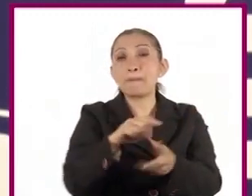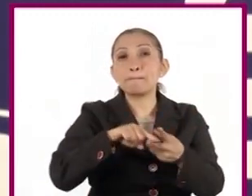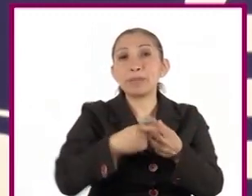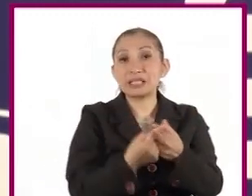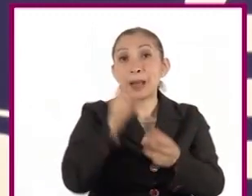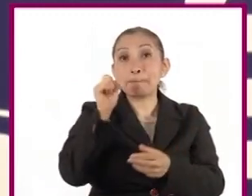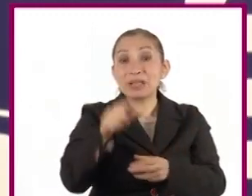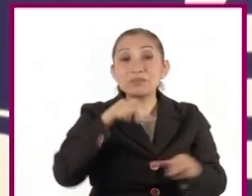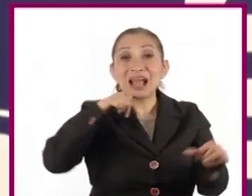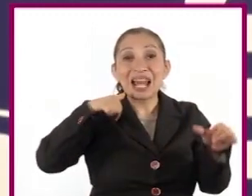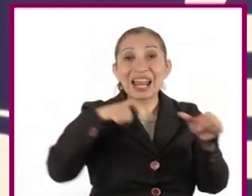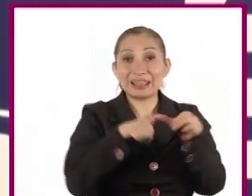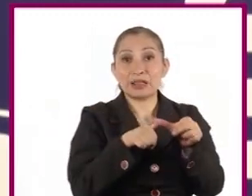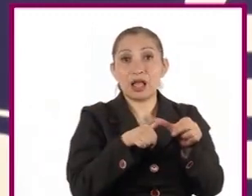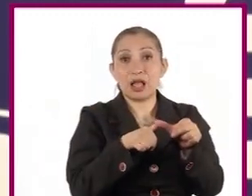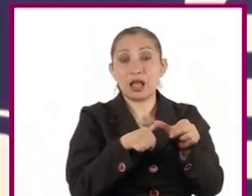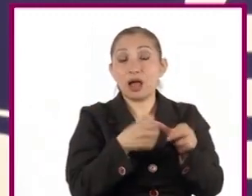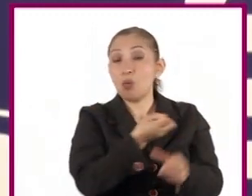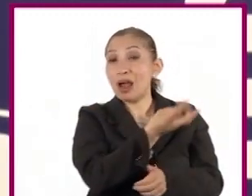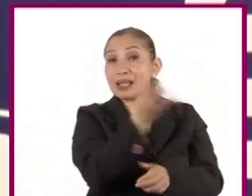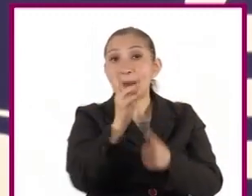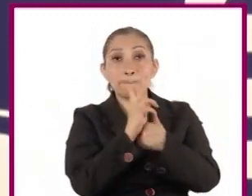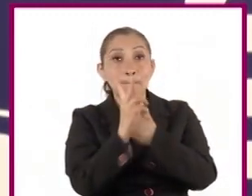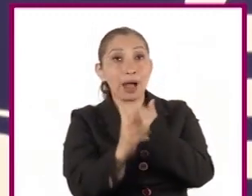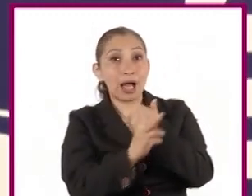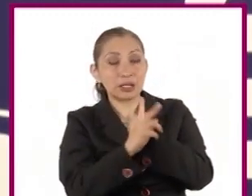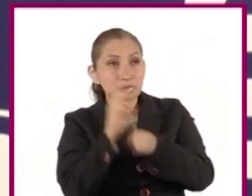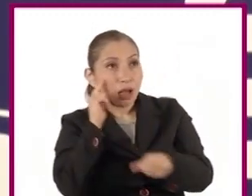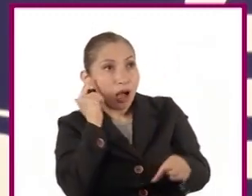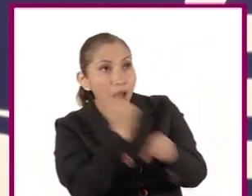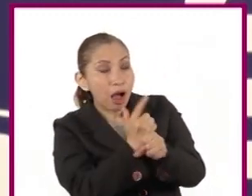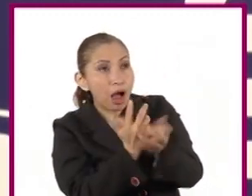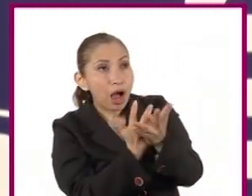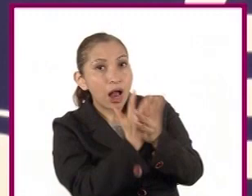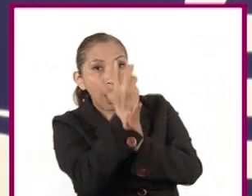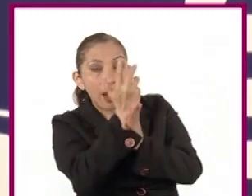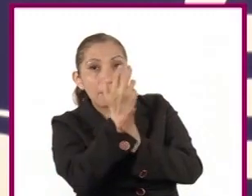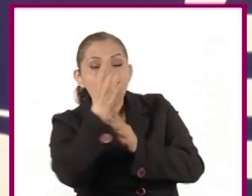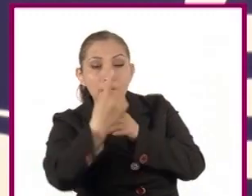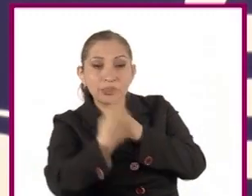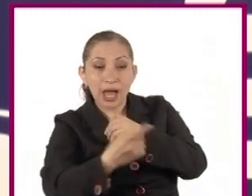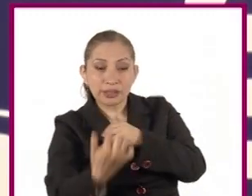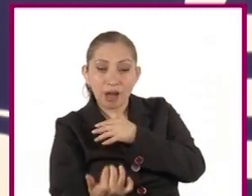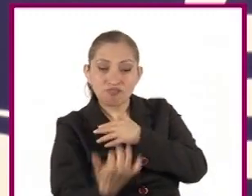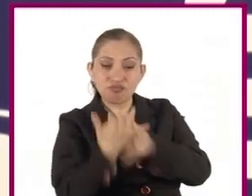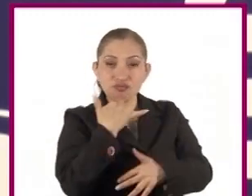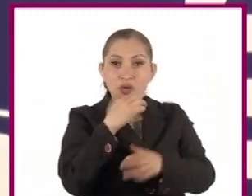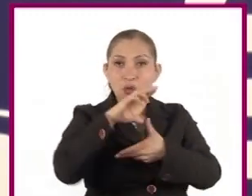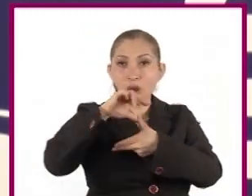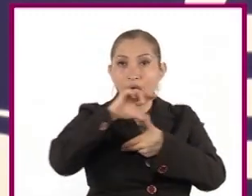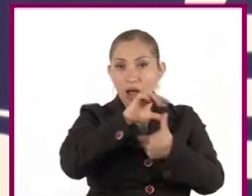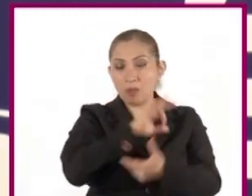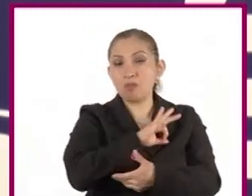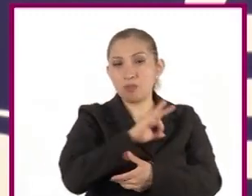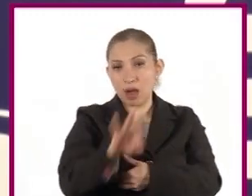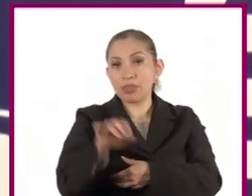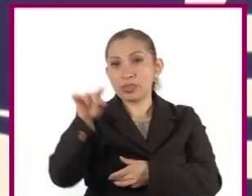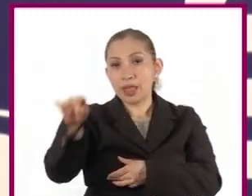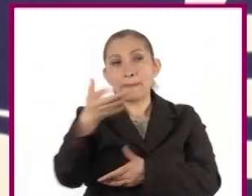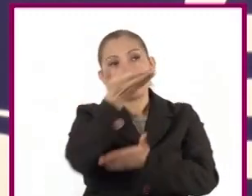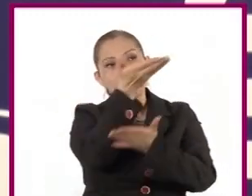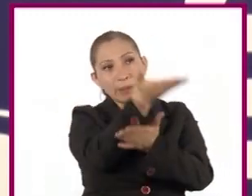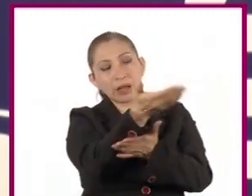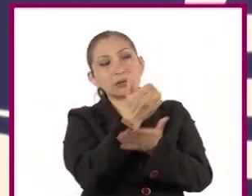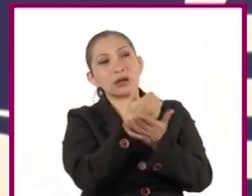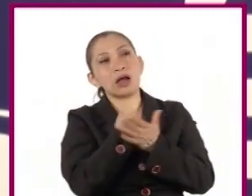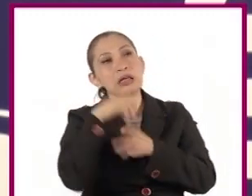la misma letra. Cualquier país que se vea gravemente afectado por un huracán tiene la posibilidad de